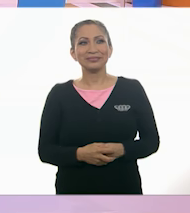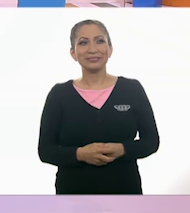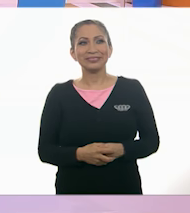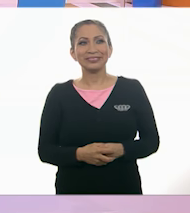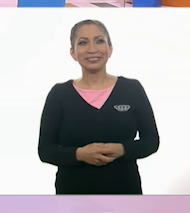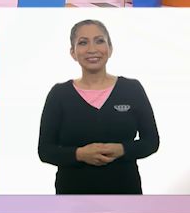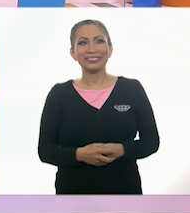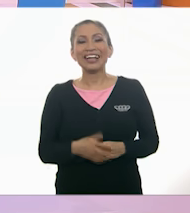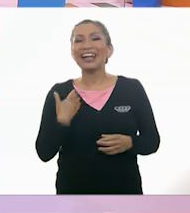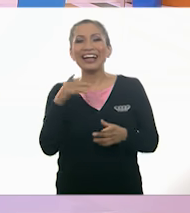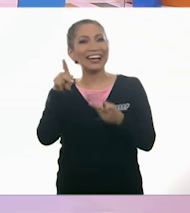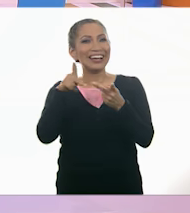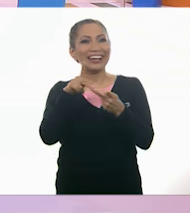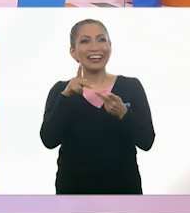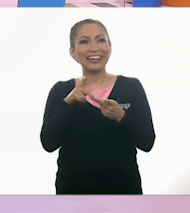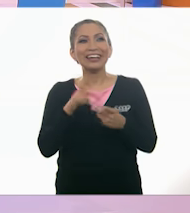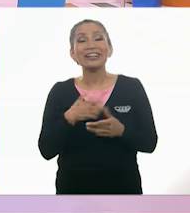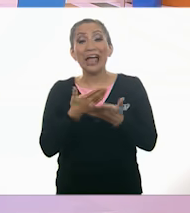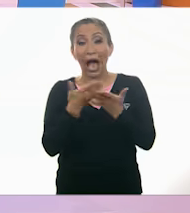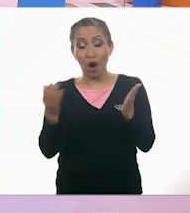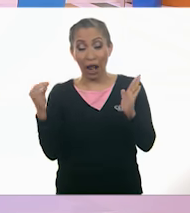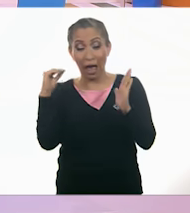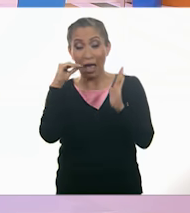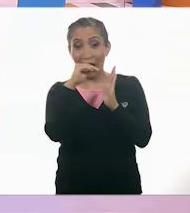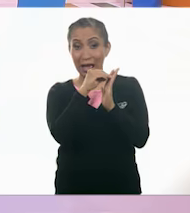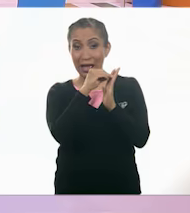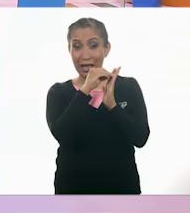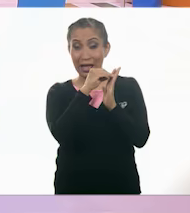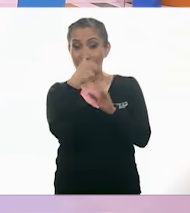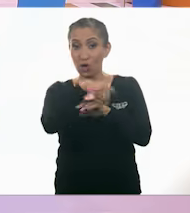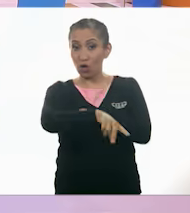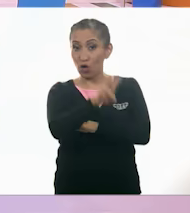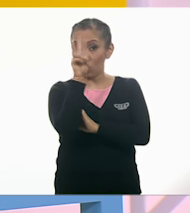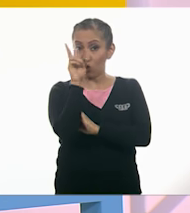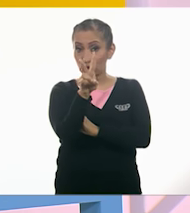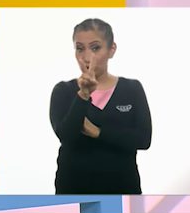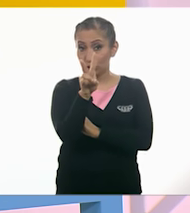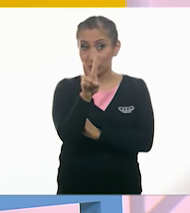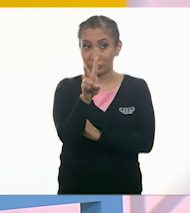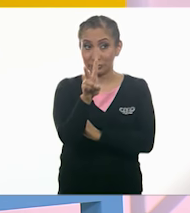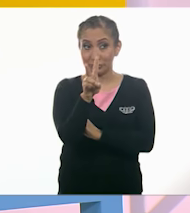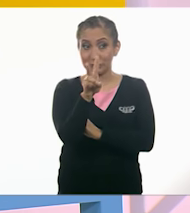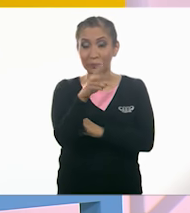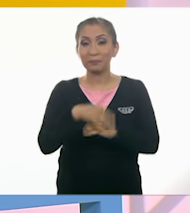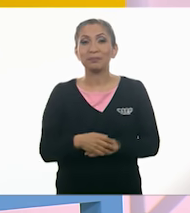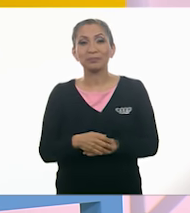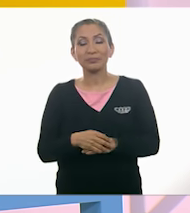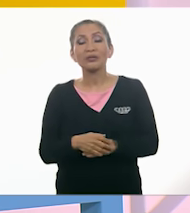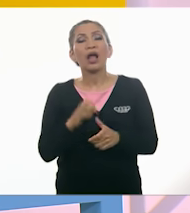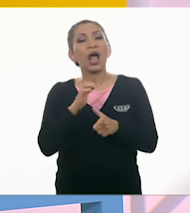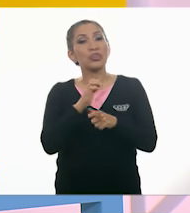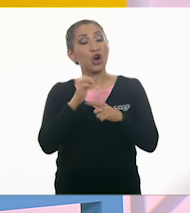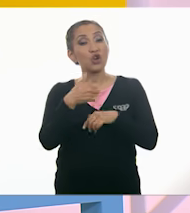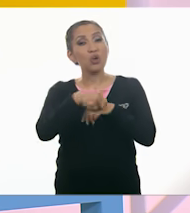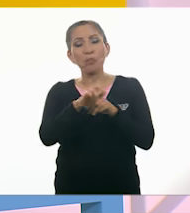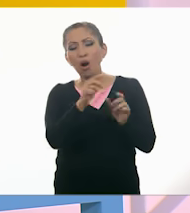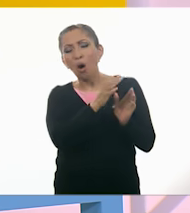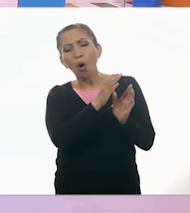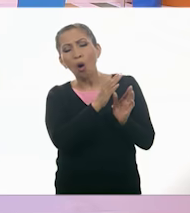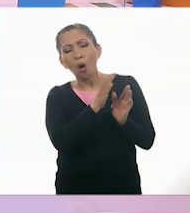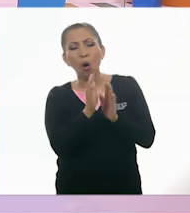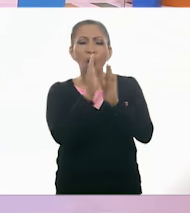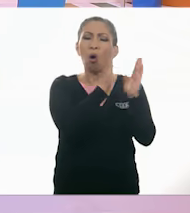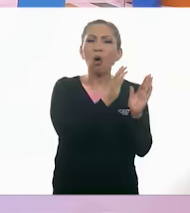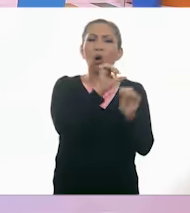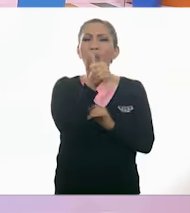¡Ah! ¡Perfecto! Vamos a poner entonces el número 2. 2. Y entonces el número siguiente, ¿cuál sería?